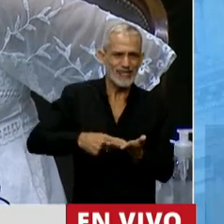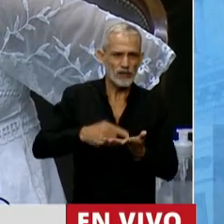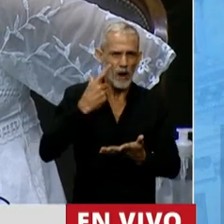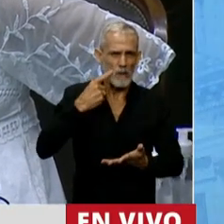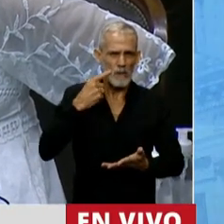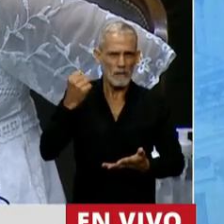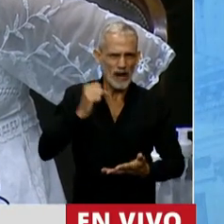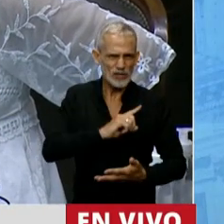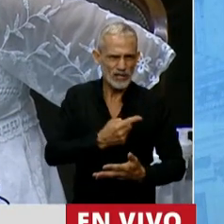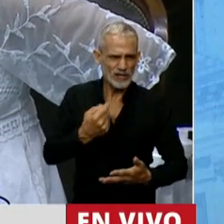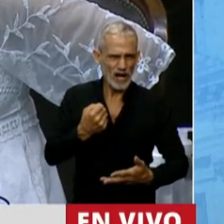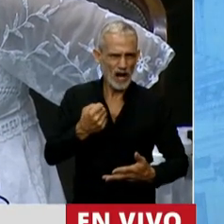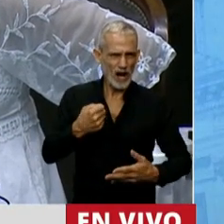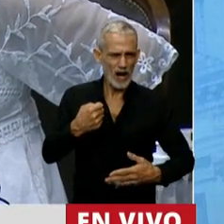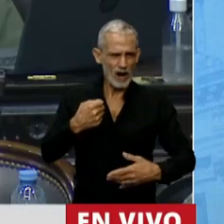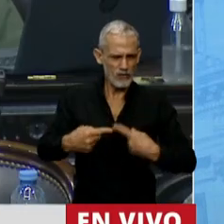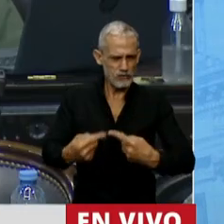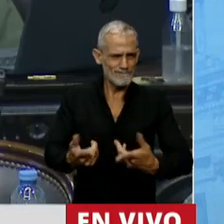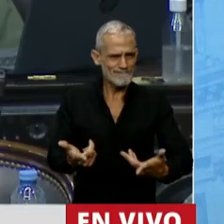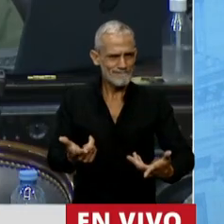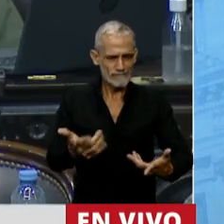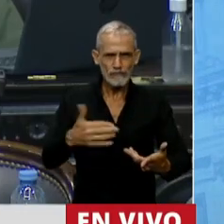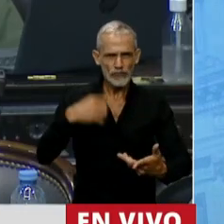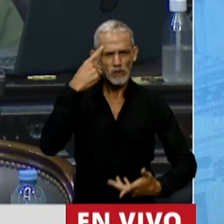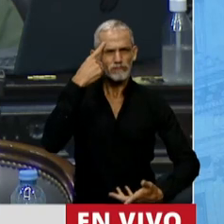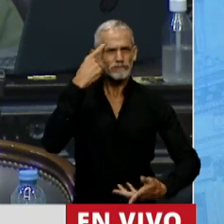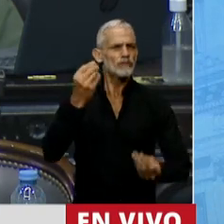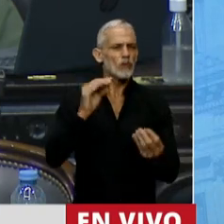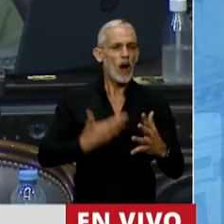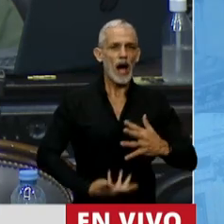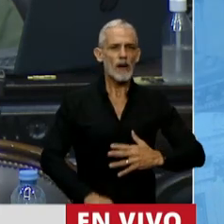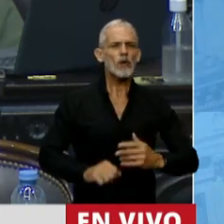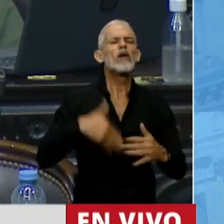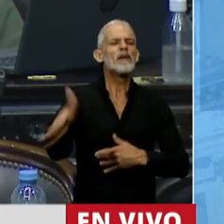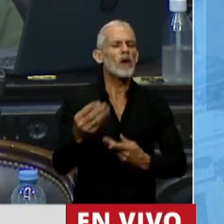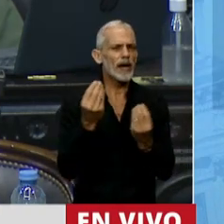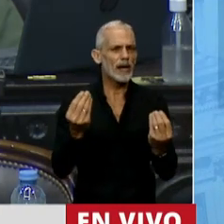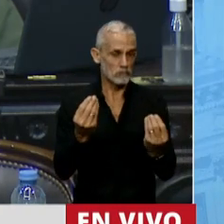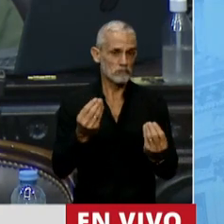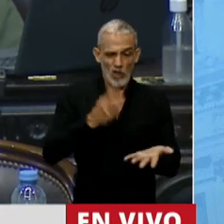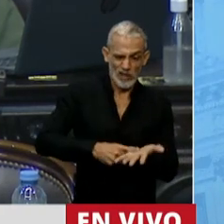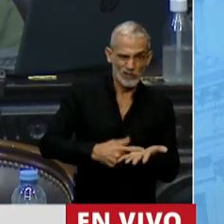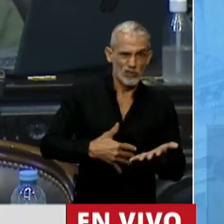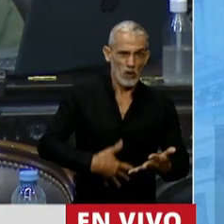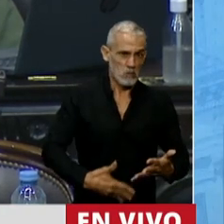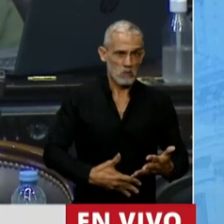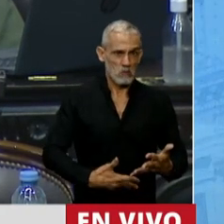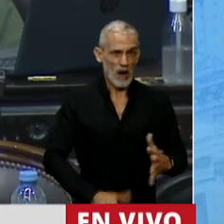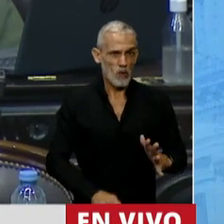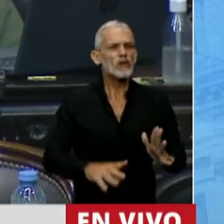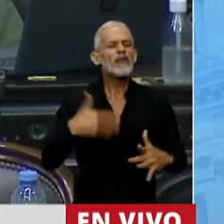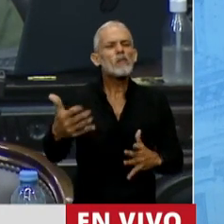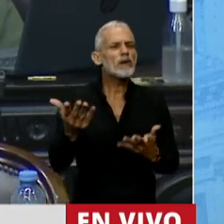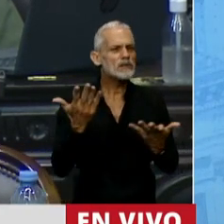machista. Algunos se preguntan cuáles son las implicancias de abortar. Yo creo que la pregunta que